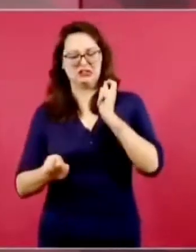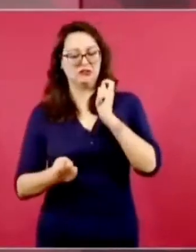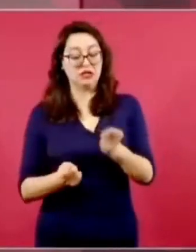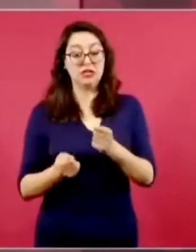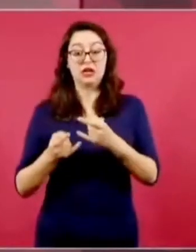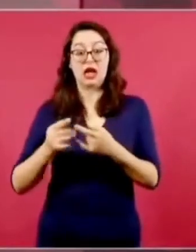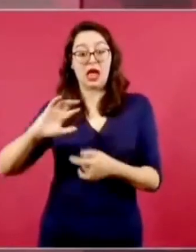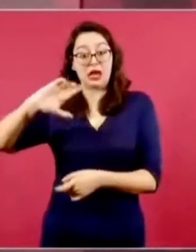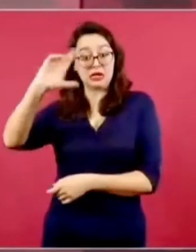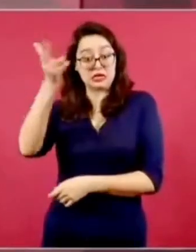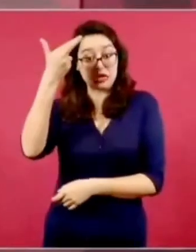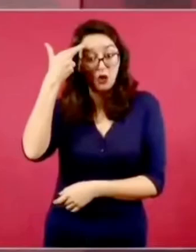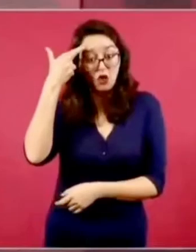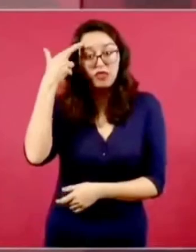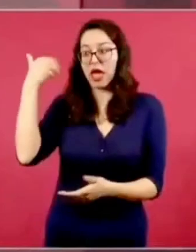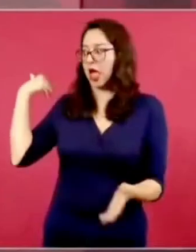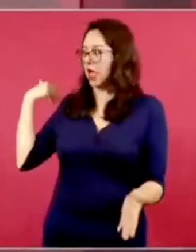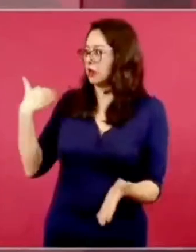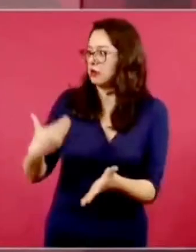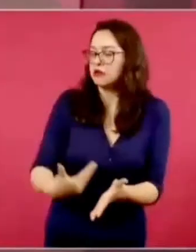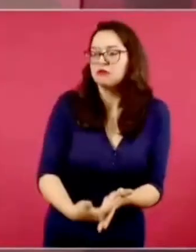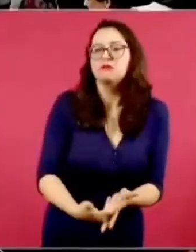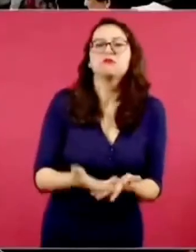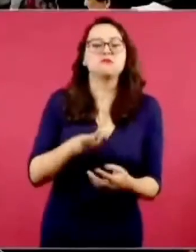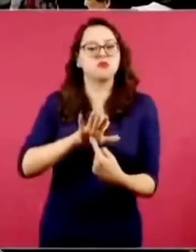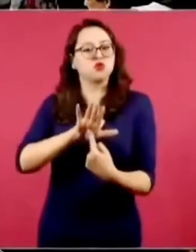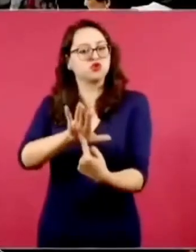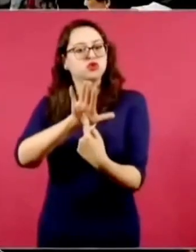con respeto y sin ánimo